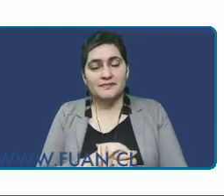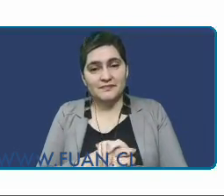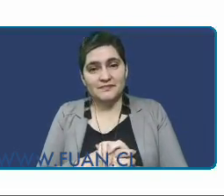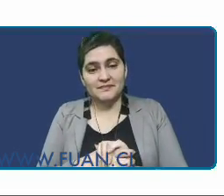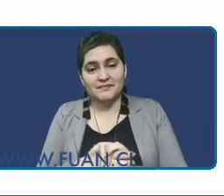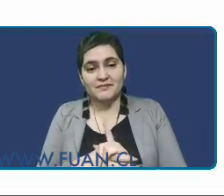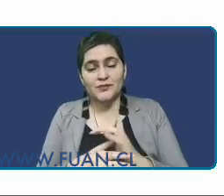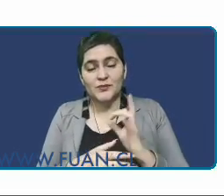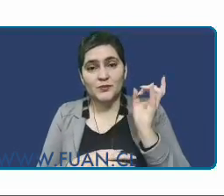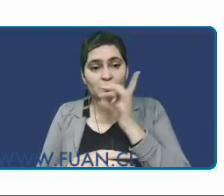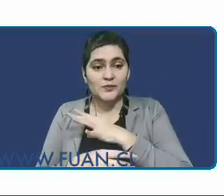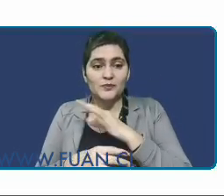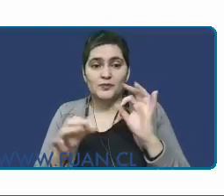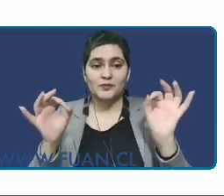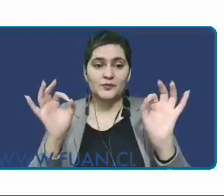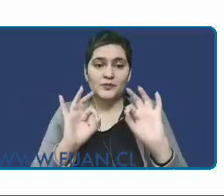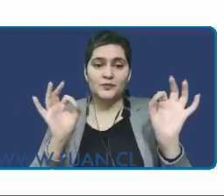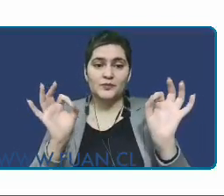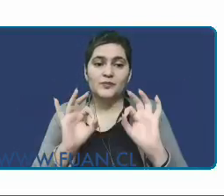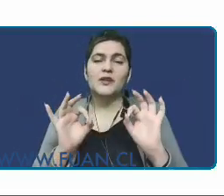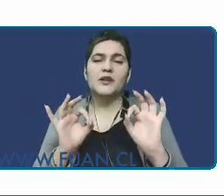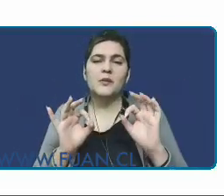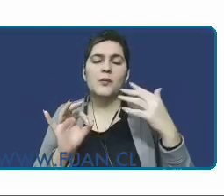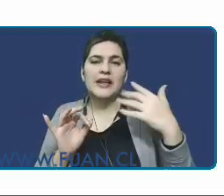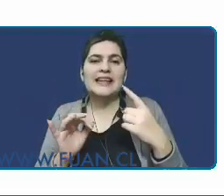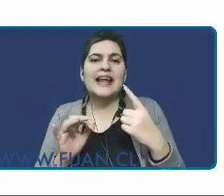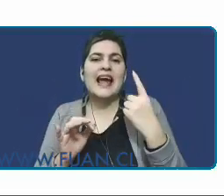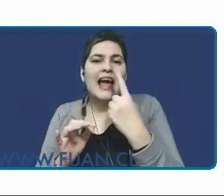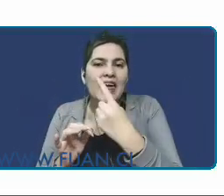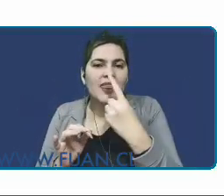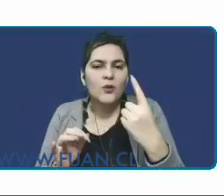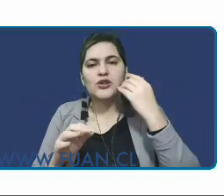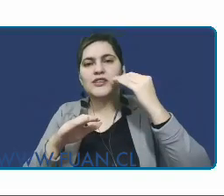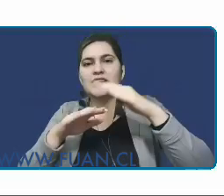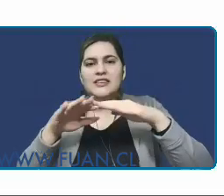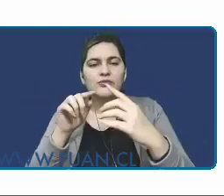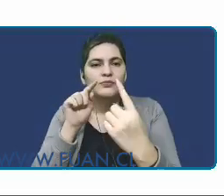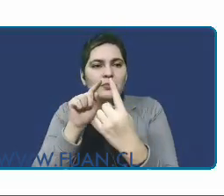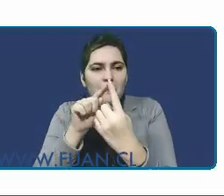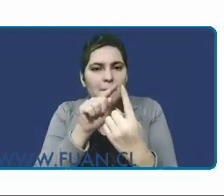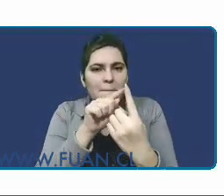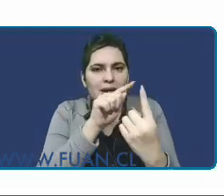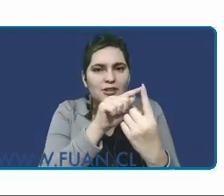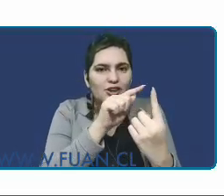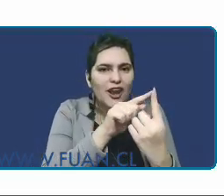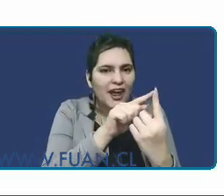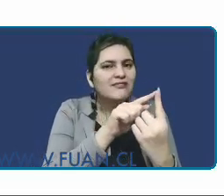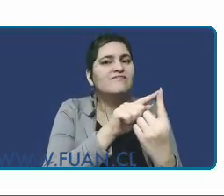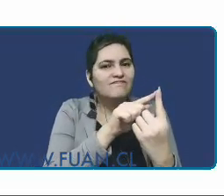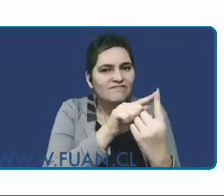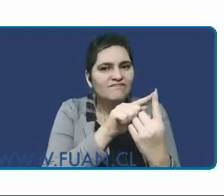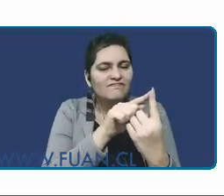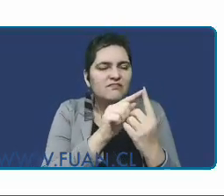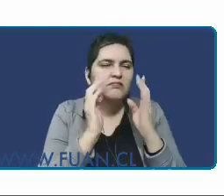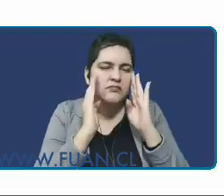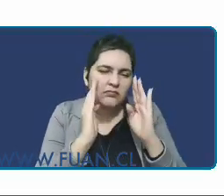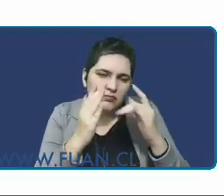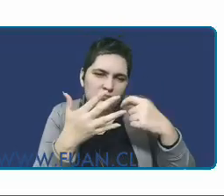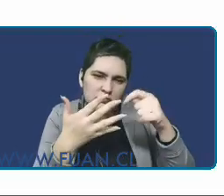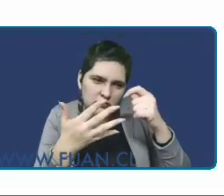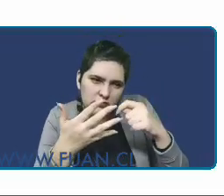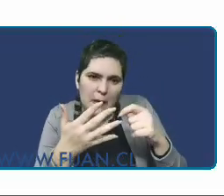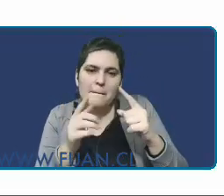que hay que evaluar a cada niño de forma individual, porque esto es personalizado, individualizado.